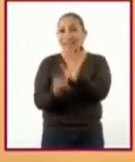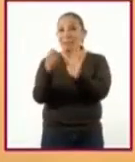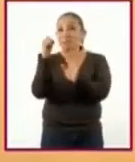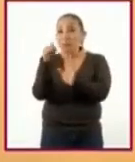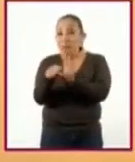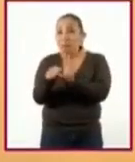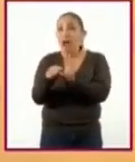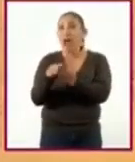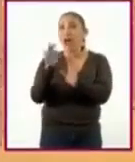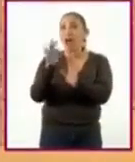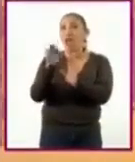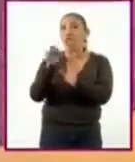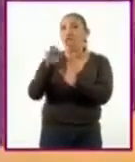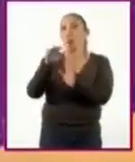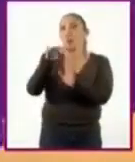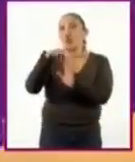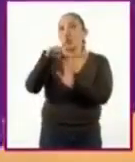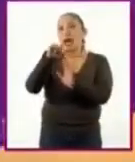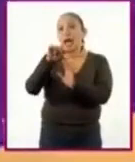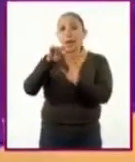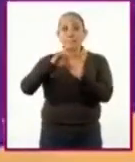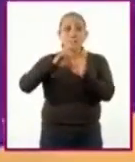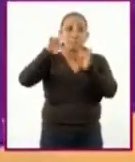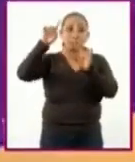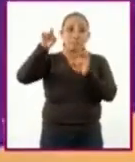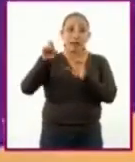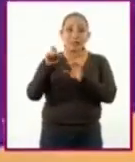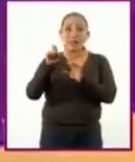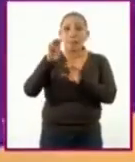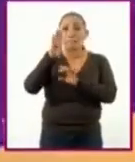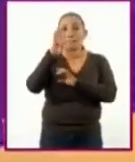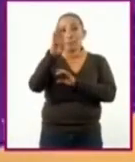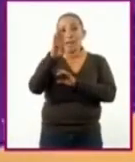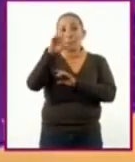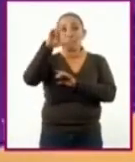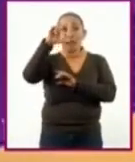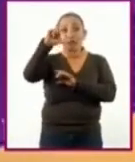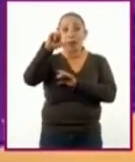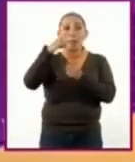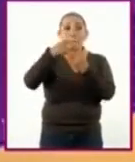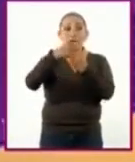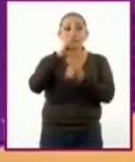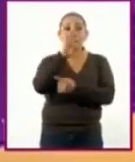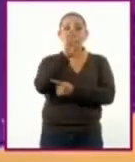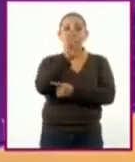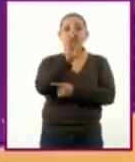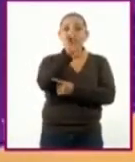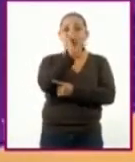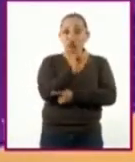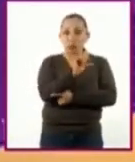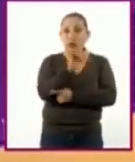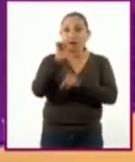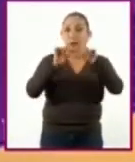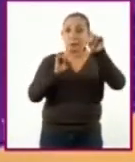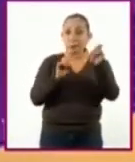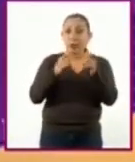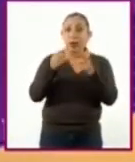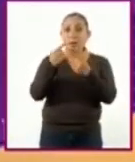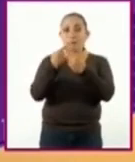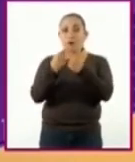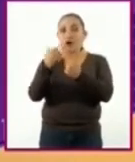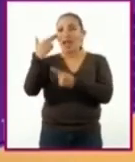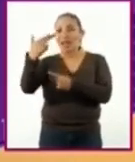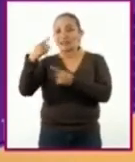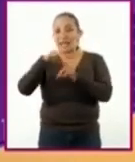misma fórmula es se abre paréntesis B mayúscula más B minúscula, se cierra paréntesis por H entre